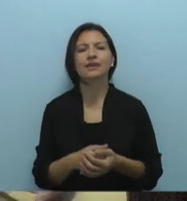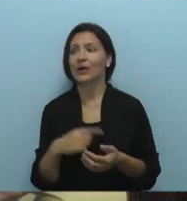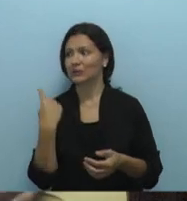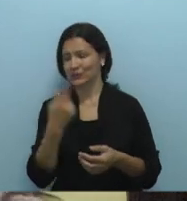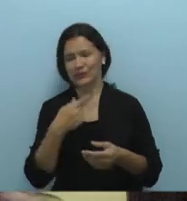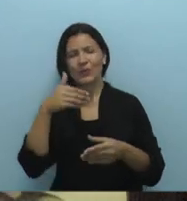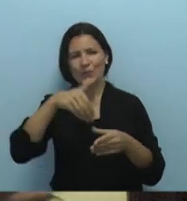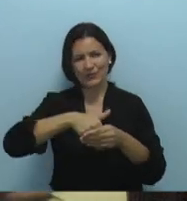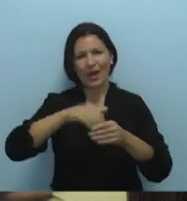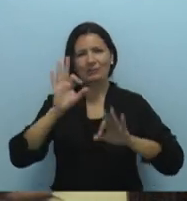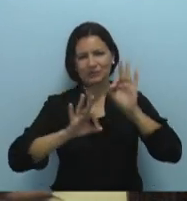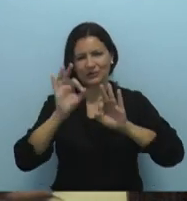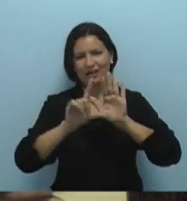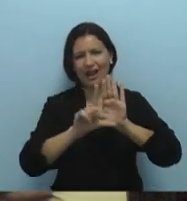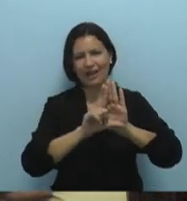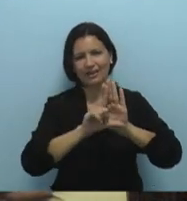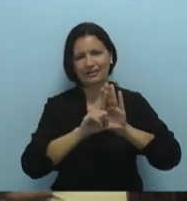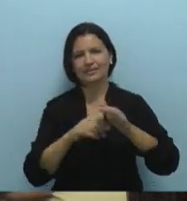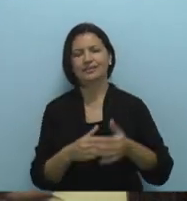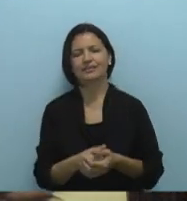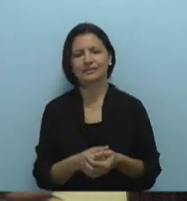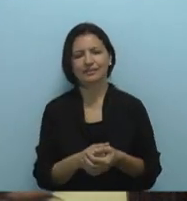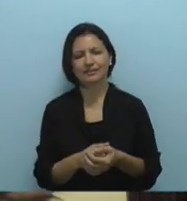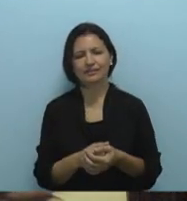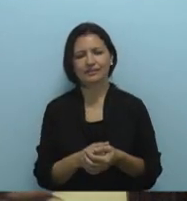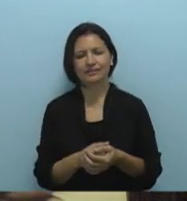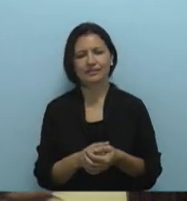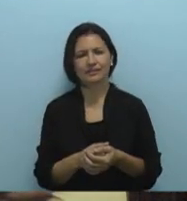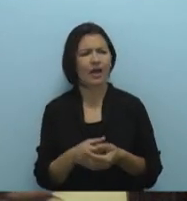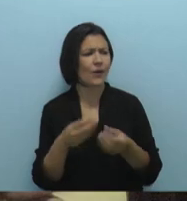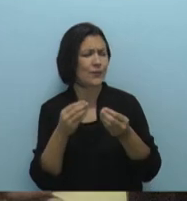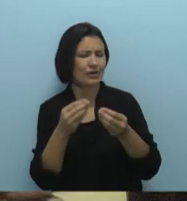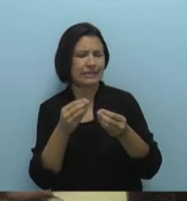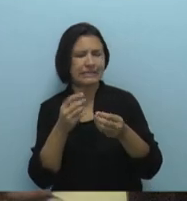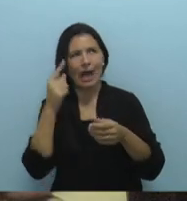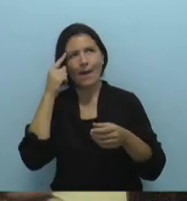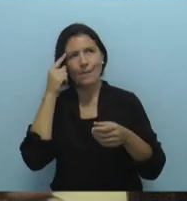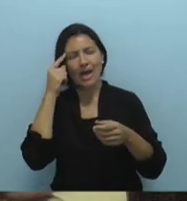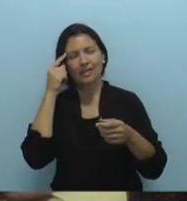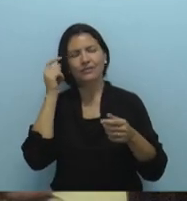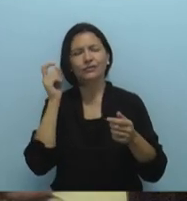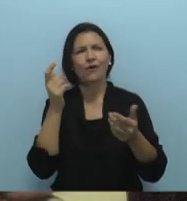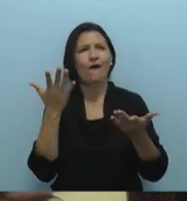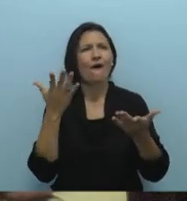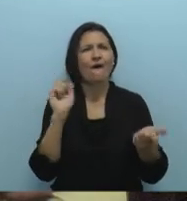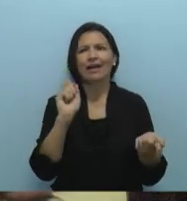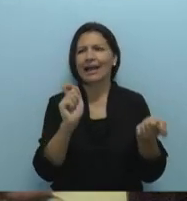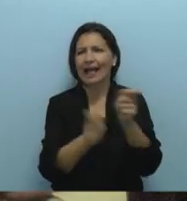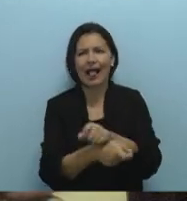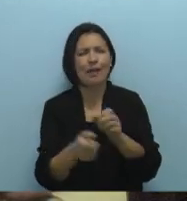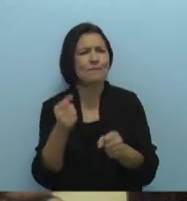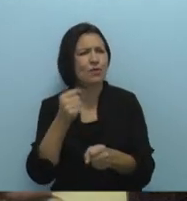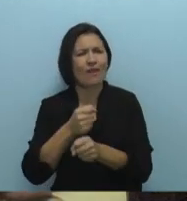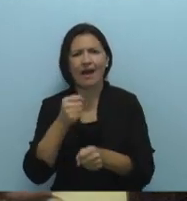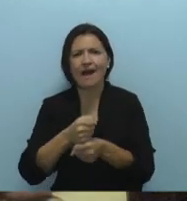el proyecto de la diputada Galnares, fundamentalmente por esto de lo que significa la fuerza transformadora de la voluntad de